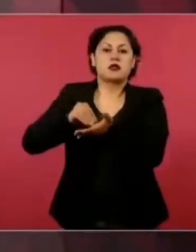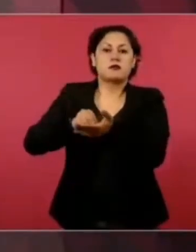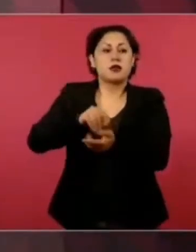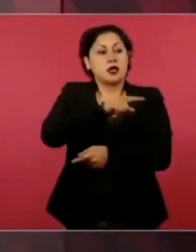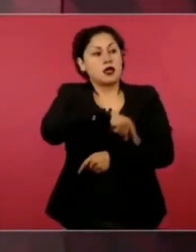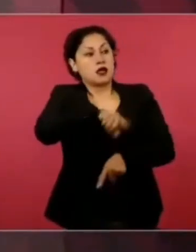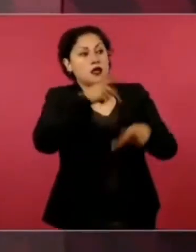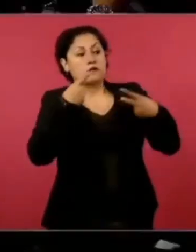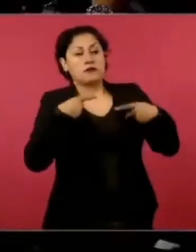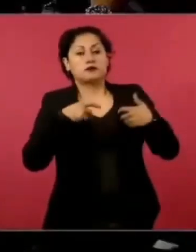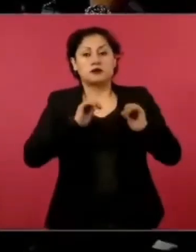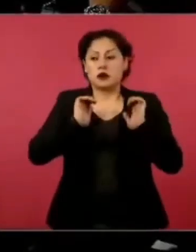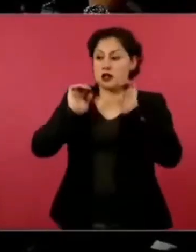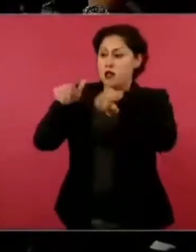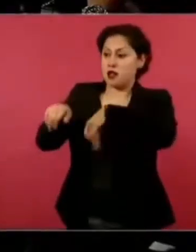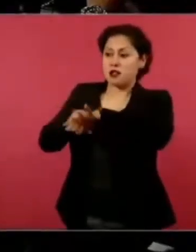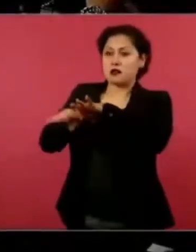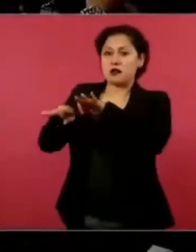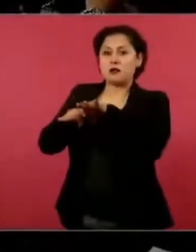como unos